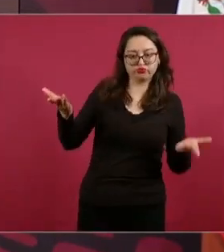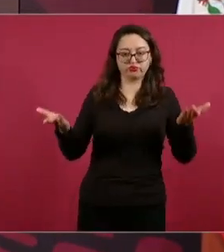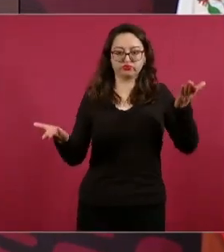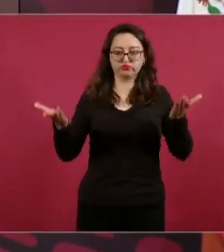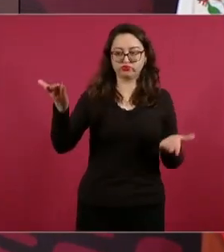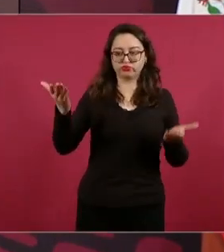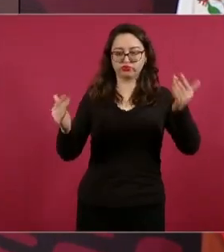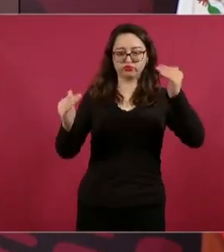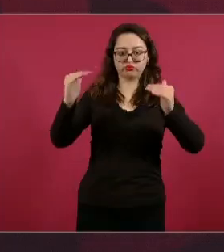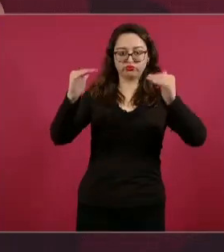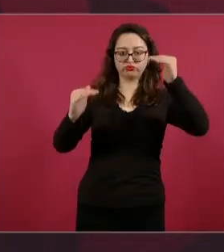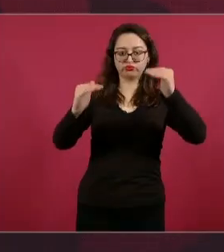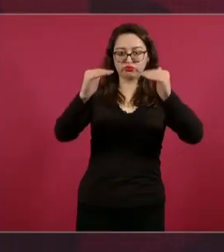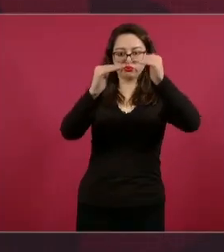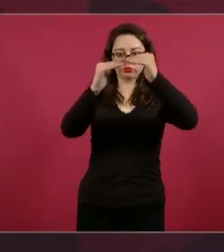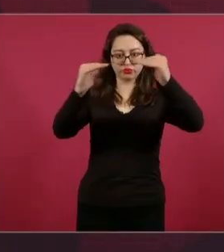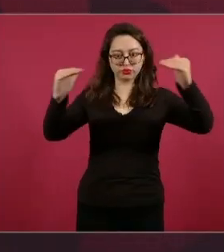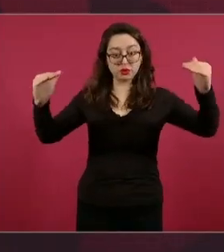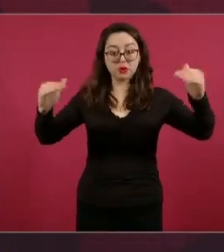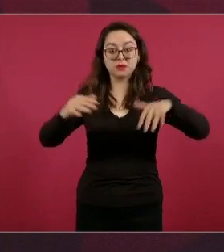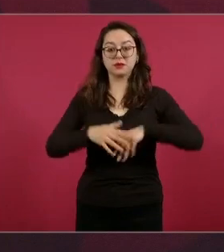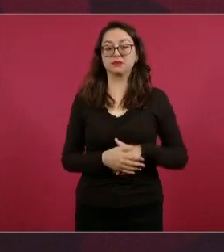Eso para los tecnócratas